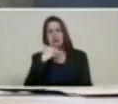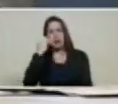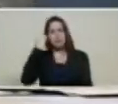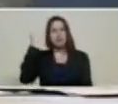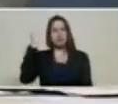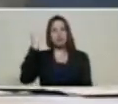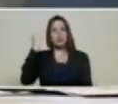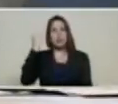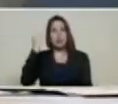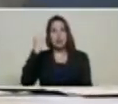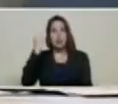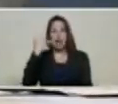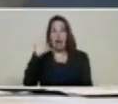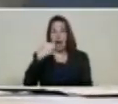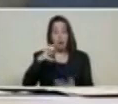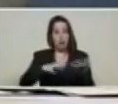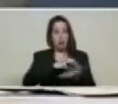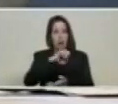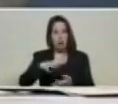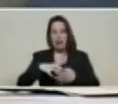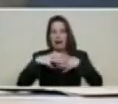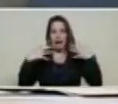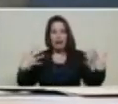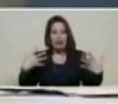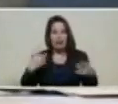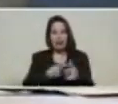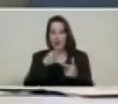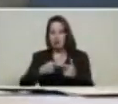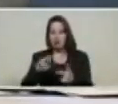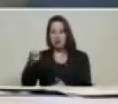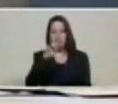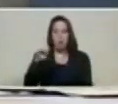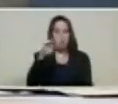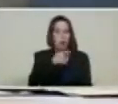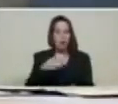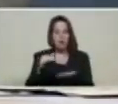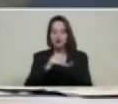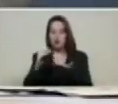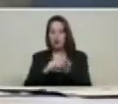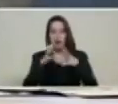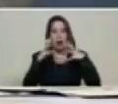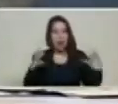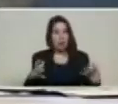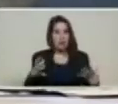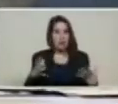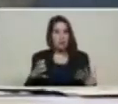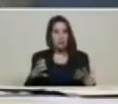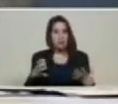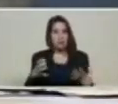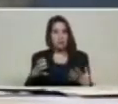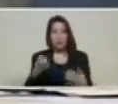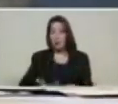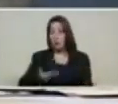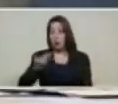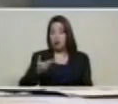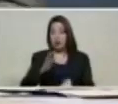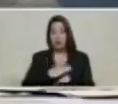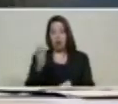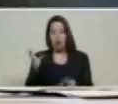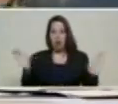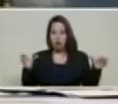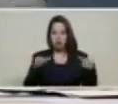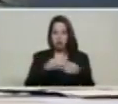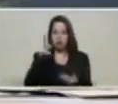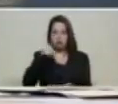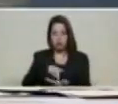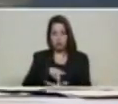problemas, grandes soluciones y soluciones verdaderas. Ese es el motivo central por el cual estamos aquí. Sencillamente, un